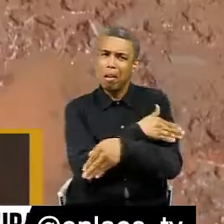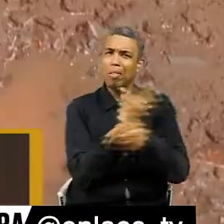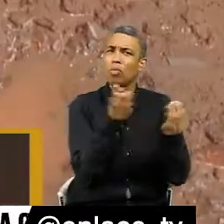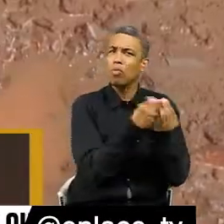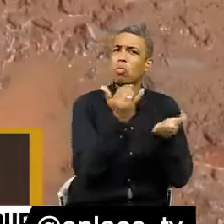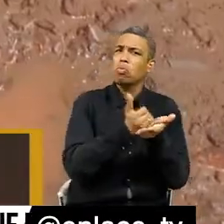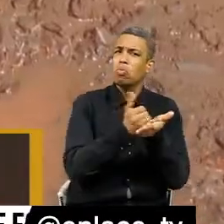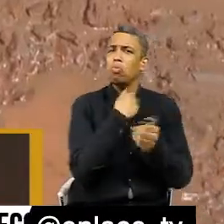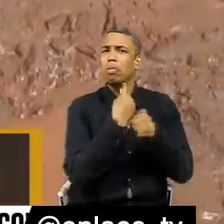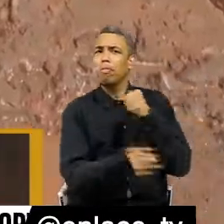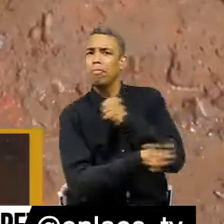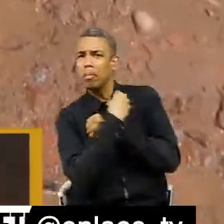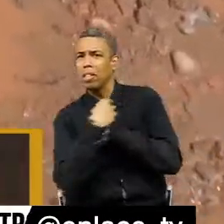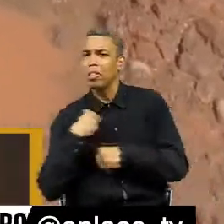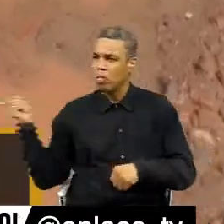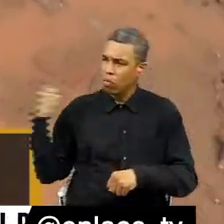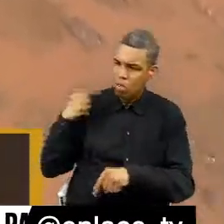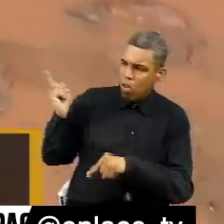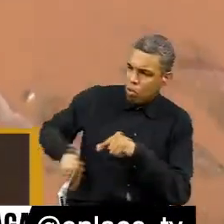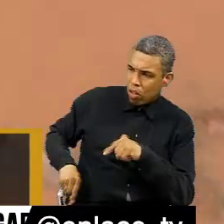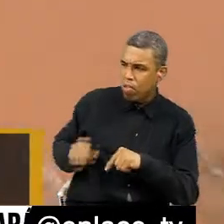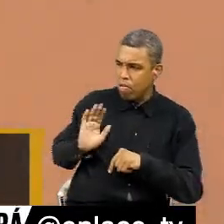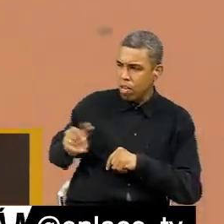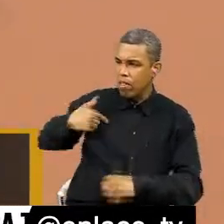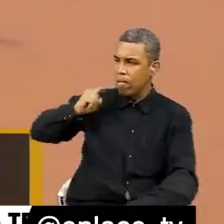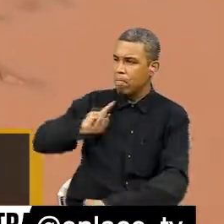a todos los entes competentes para que se pudiera